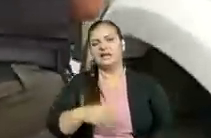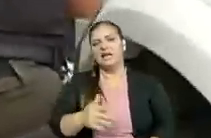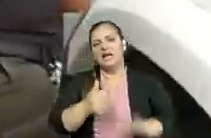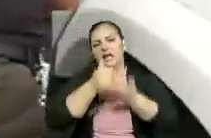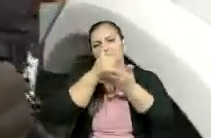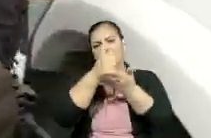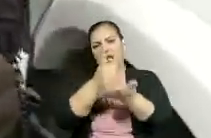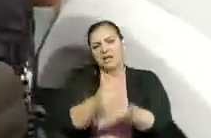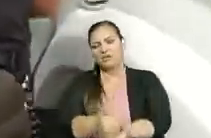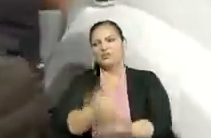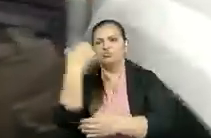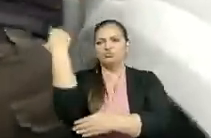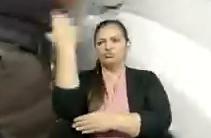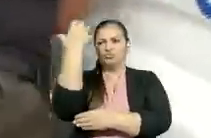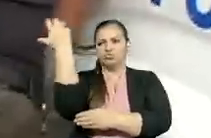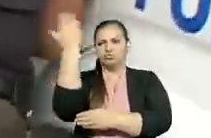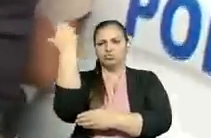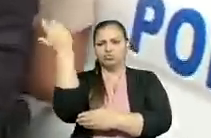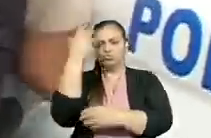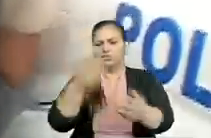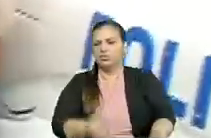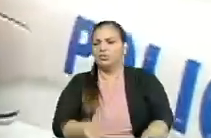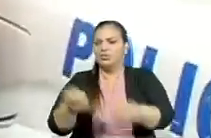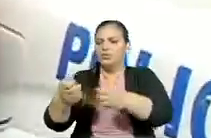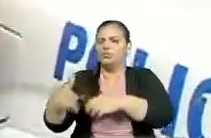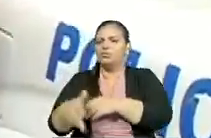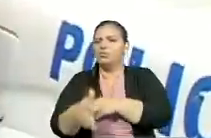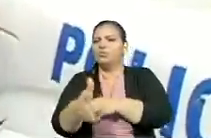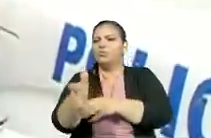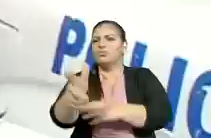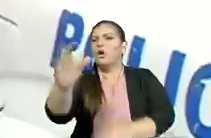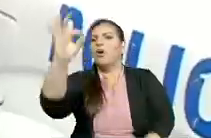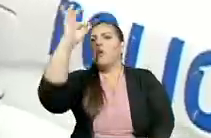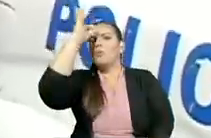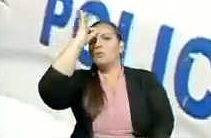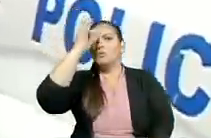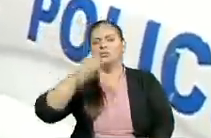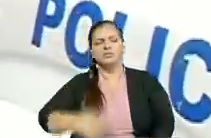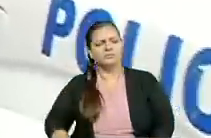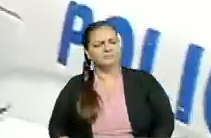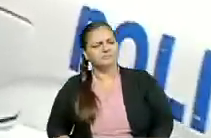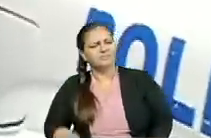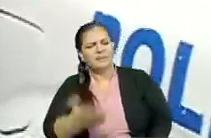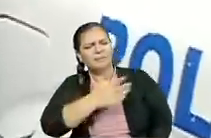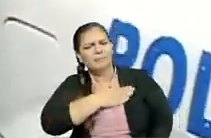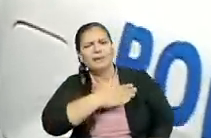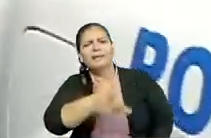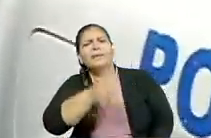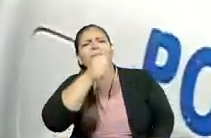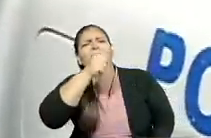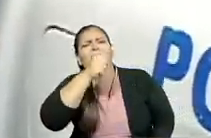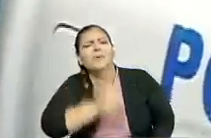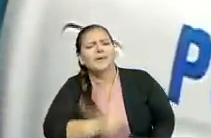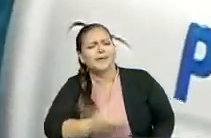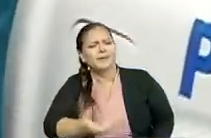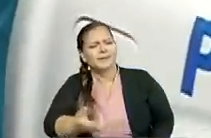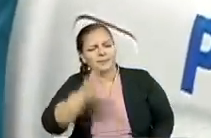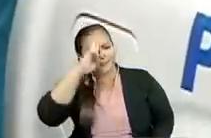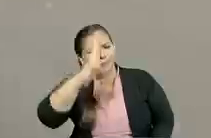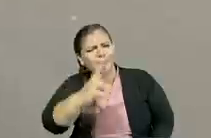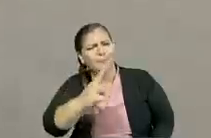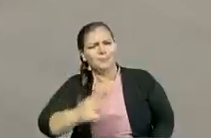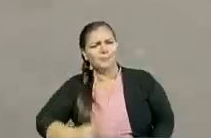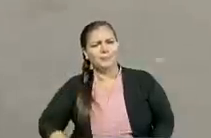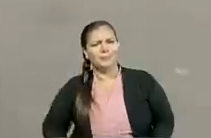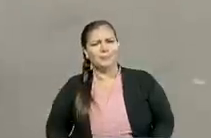al herido hasta una casa de salud en medio del reclamo por parte de la comunidad. Deberían acercarse a cuidar un